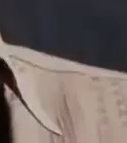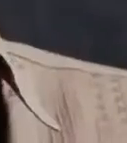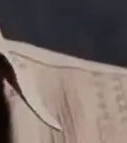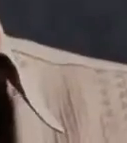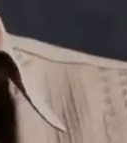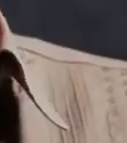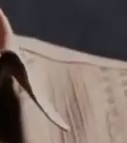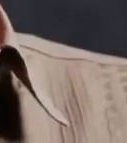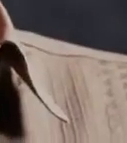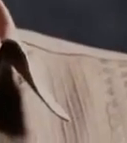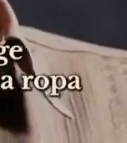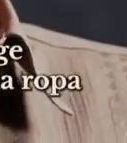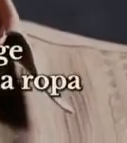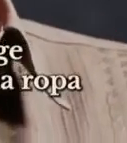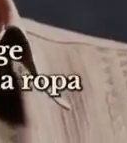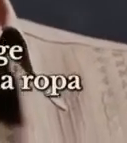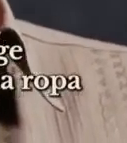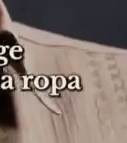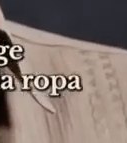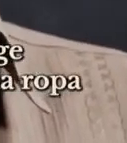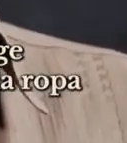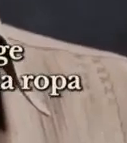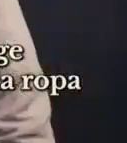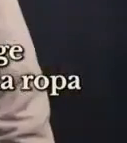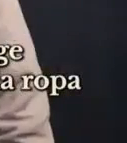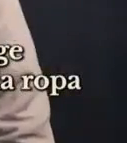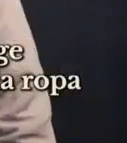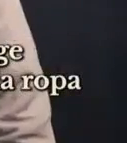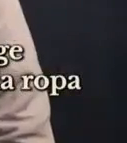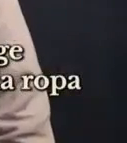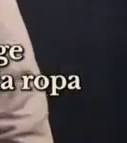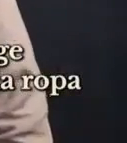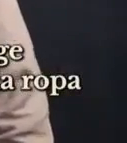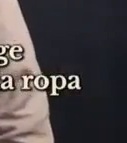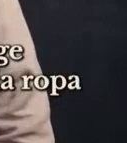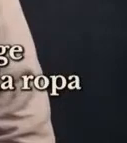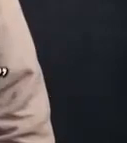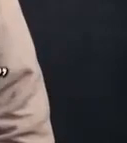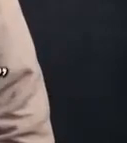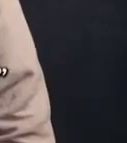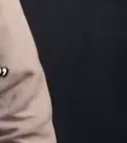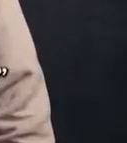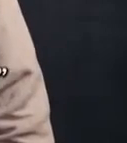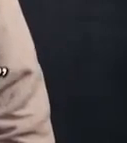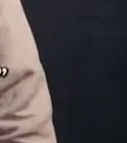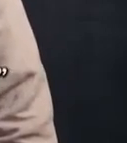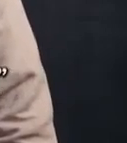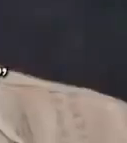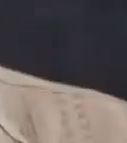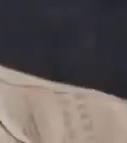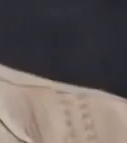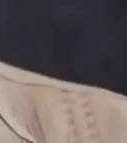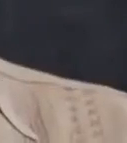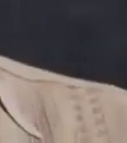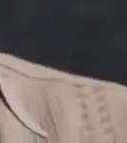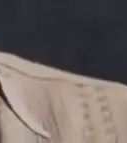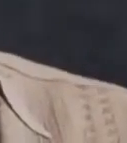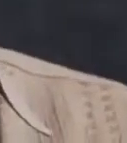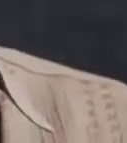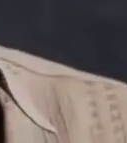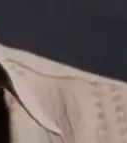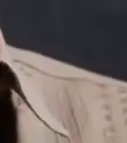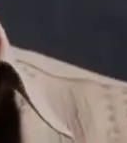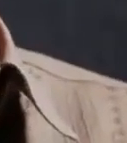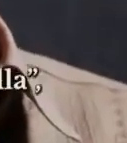y le digo más cuando vaya cuanto antes a prisión con su estrella de oro y contra en la ropa que ellos lo saben lo que es y arianna le